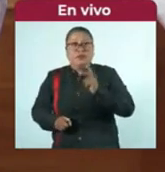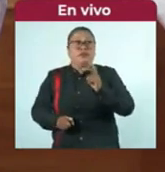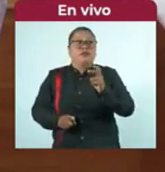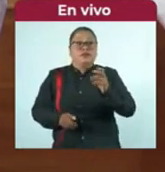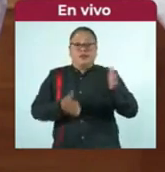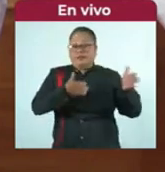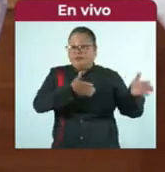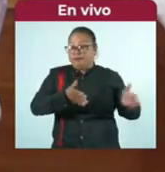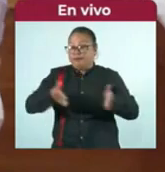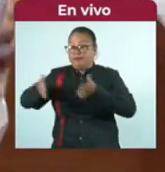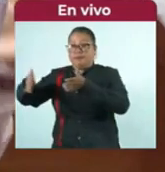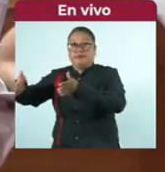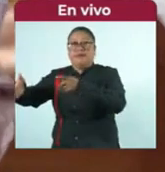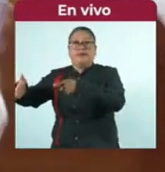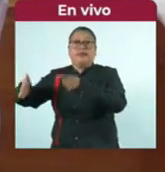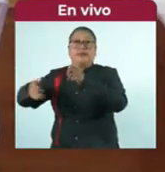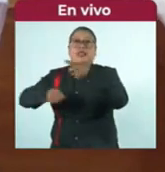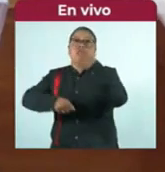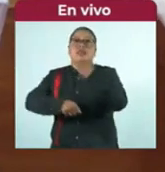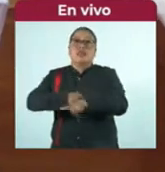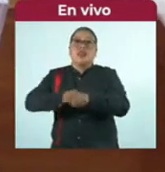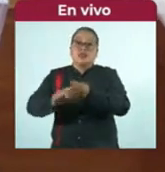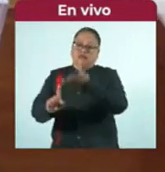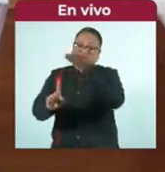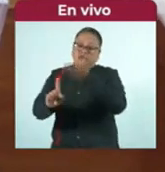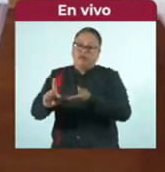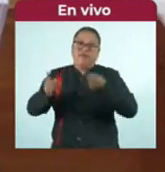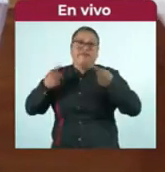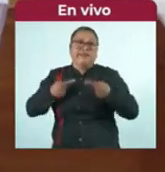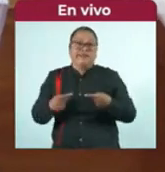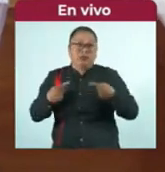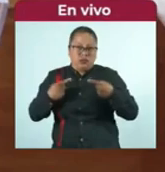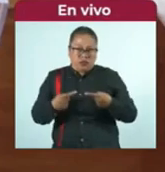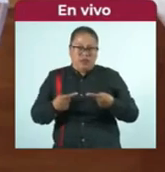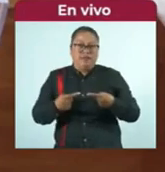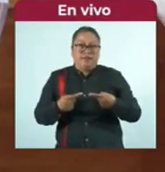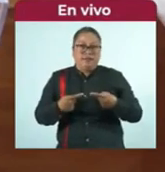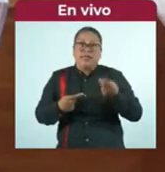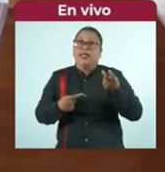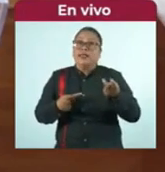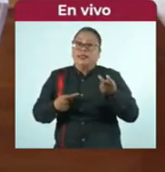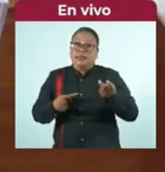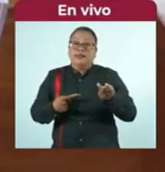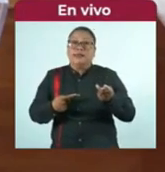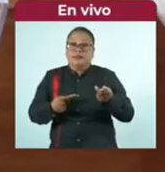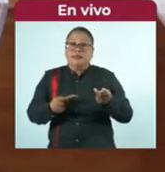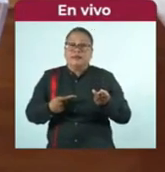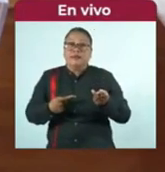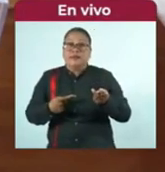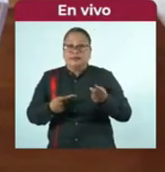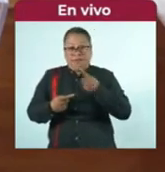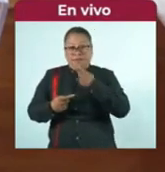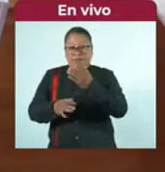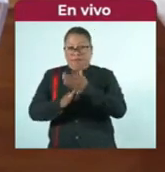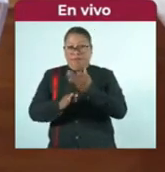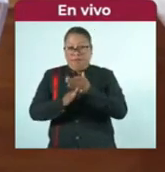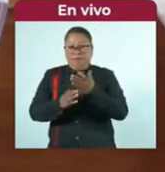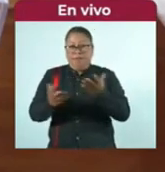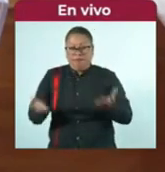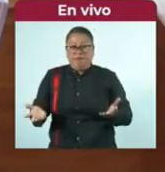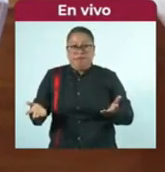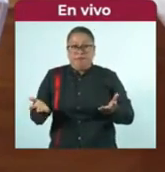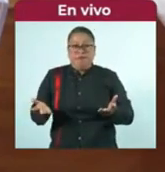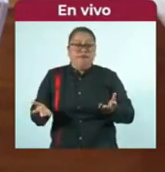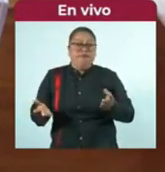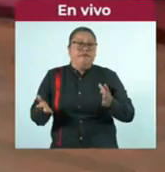pasa en lo que es el daño moral. En el daño moral es donde ya se empezaba o se ha establecido ahora en el Código Civil